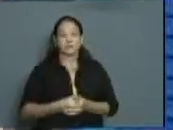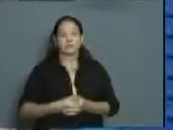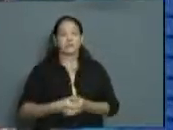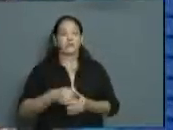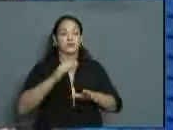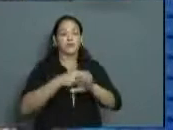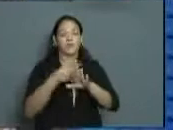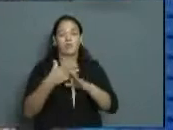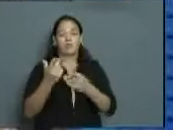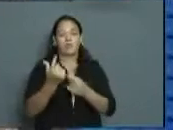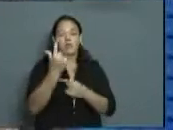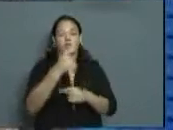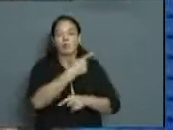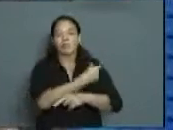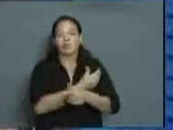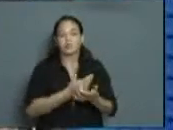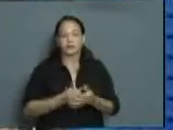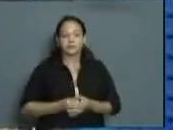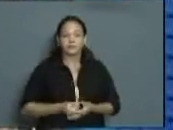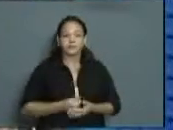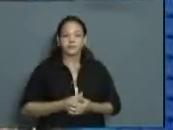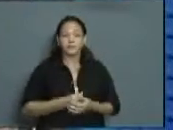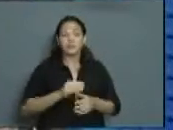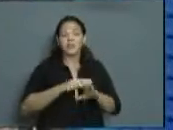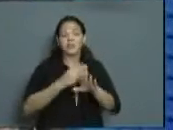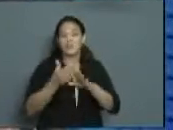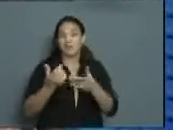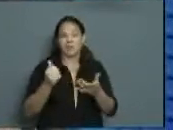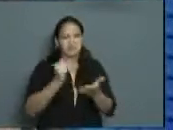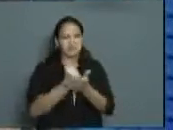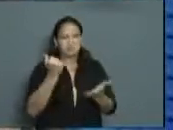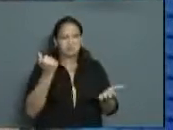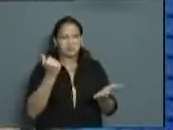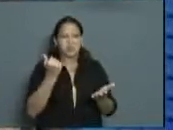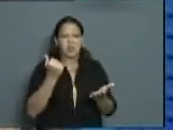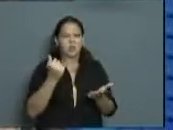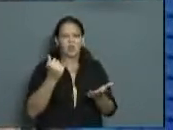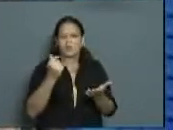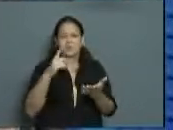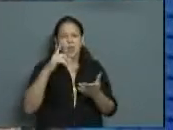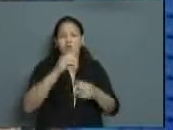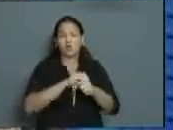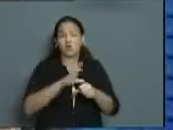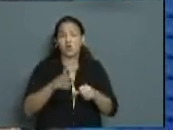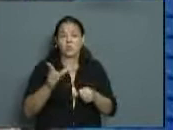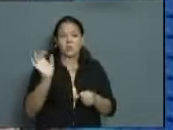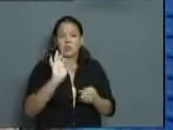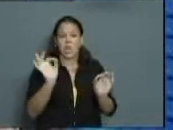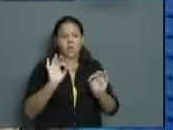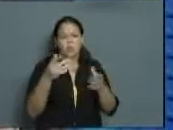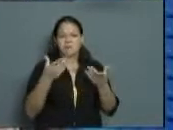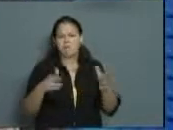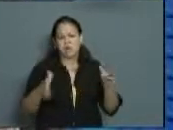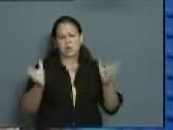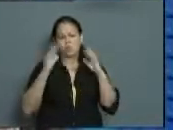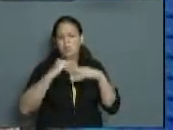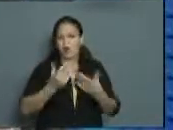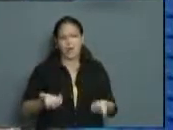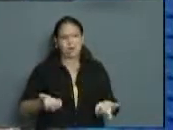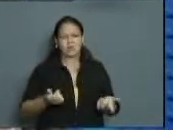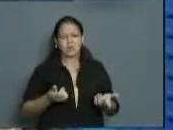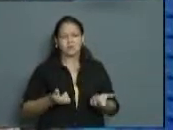vacunación, aun cuando hubiera tenido la enfermedad sin confirmación. Entonces, que las personas no tengan miedo, que eso no le va a pasar